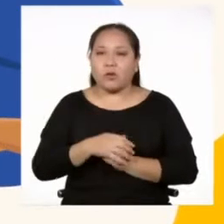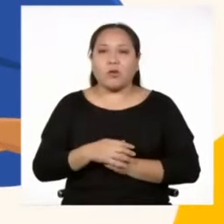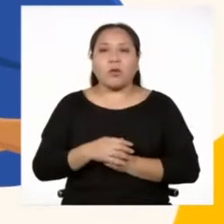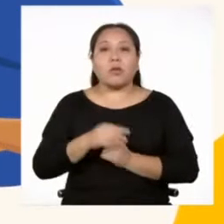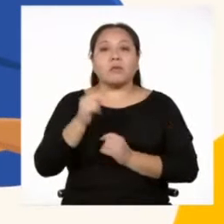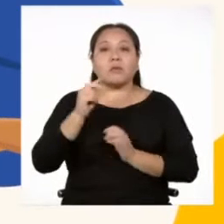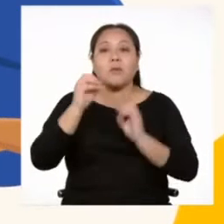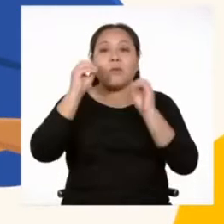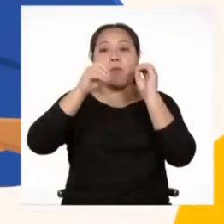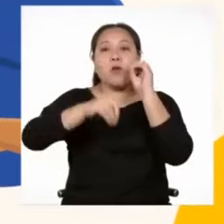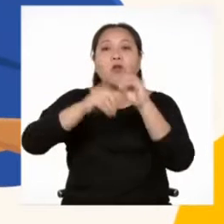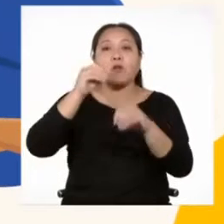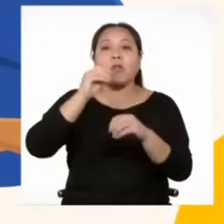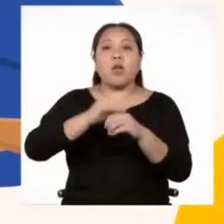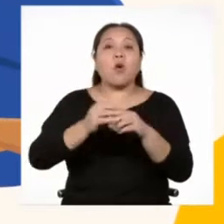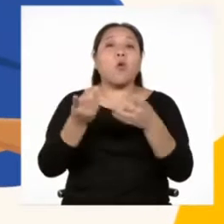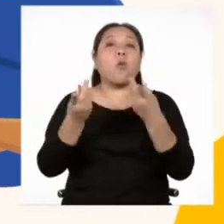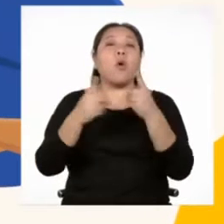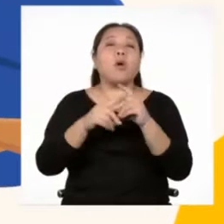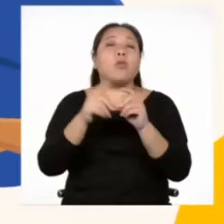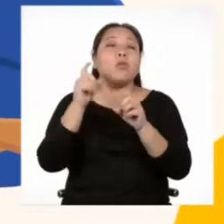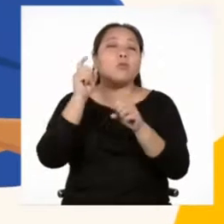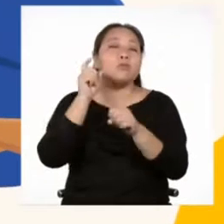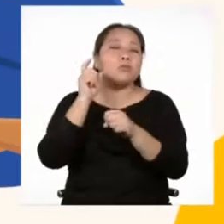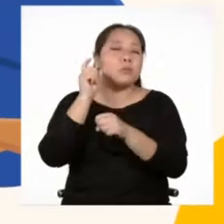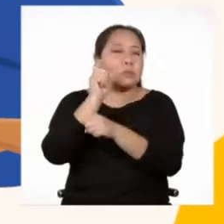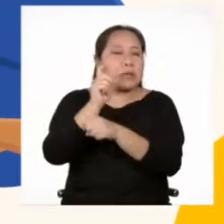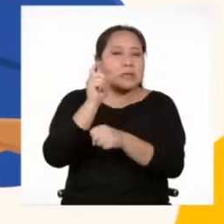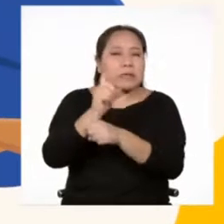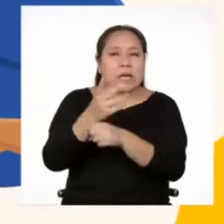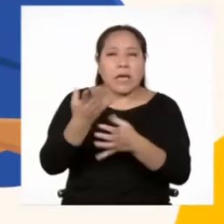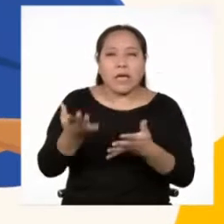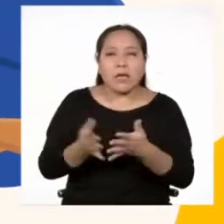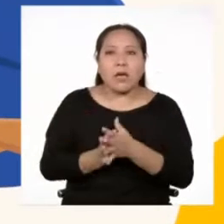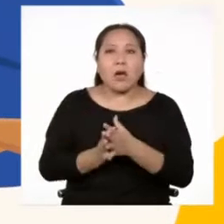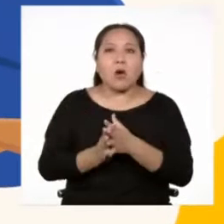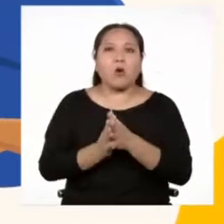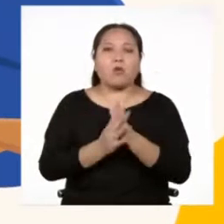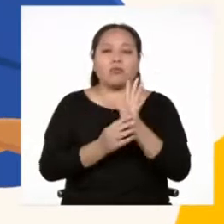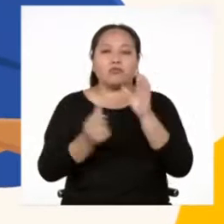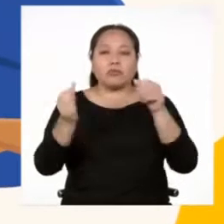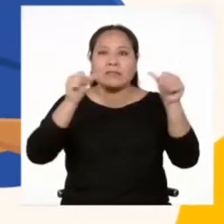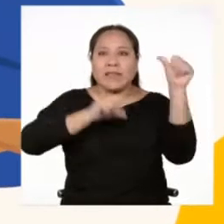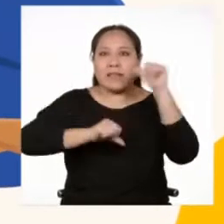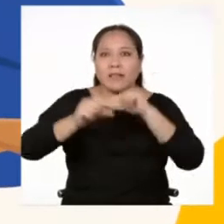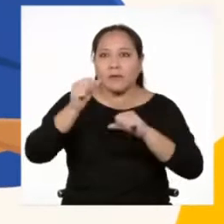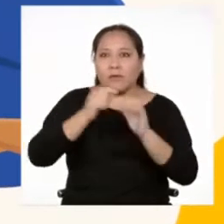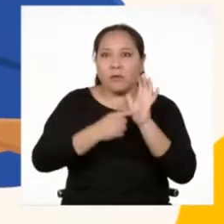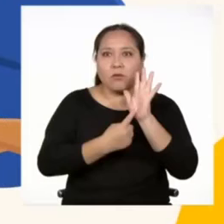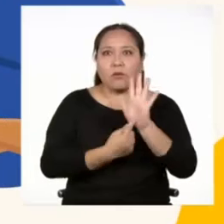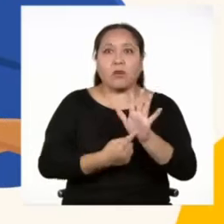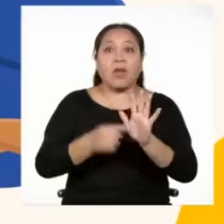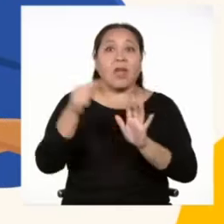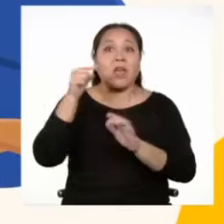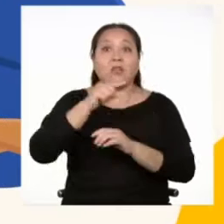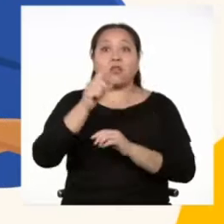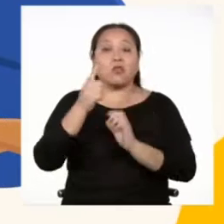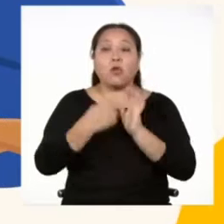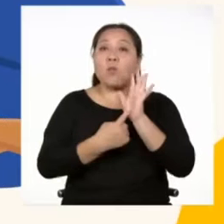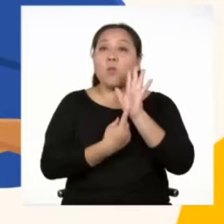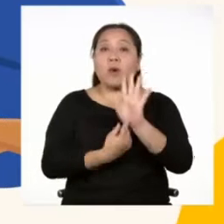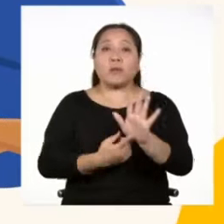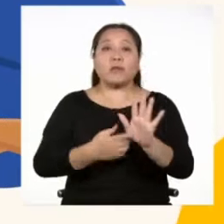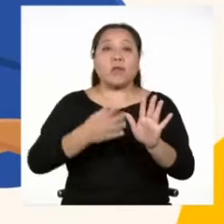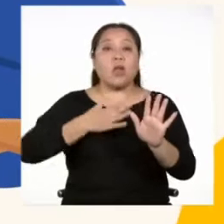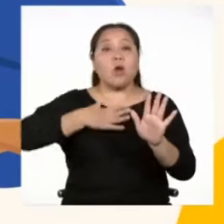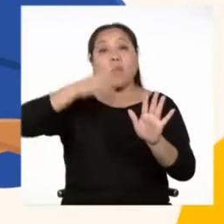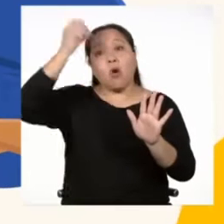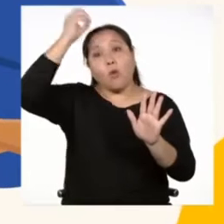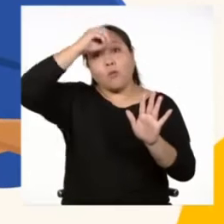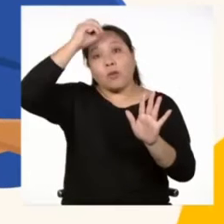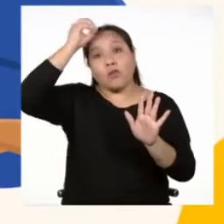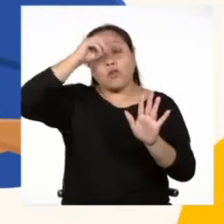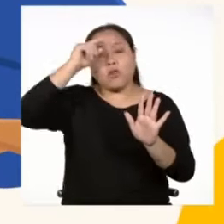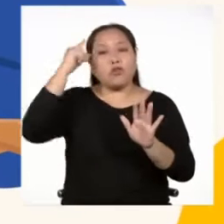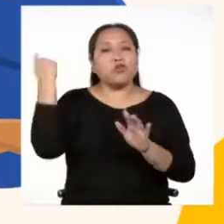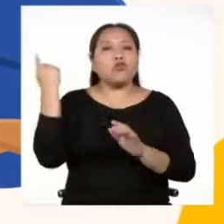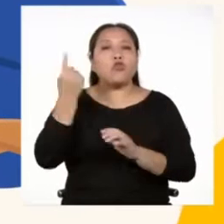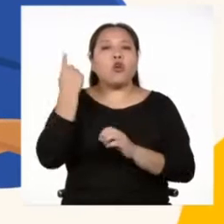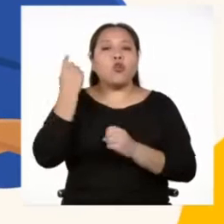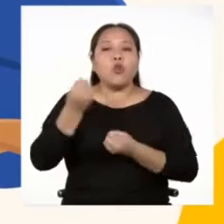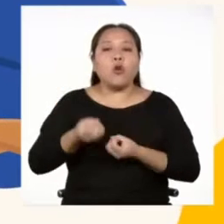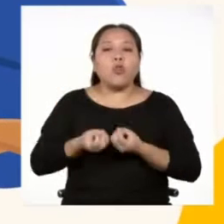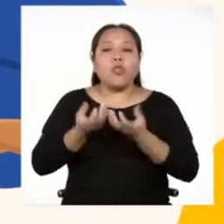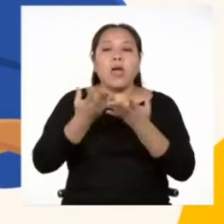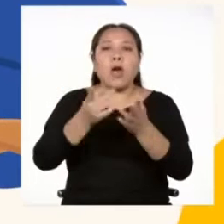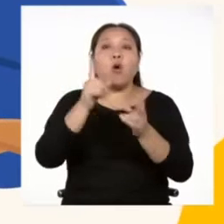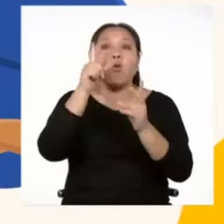en ámbitos académicos y científicos. Los textos expositivos no reflejan la opinión del autor, porque solo exponen un